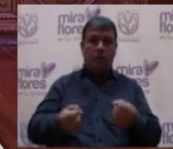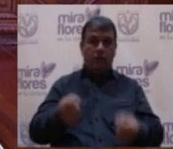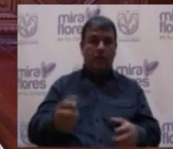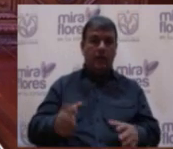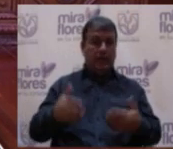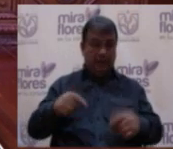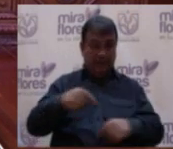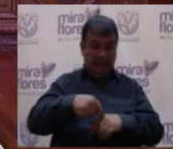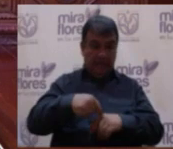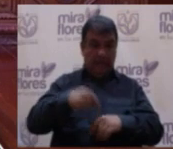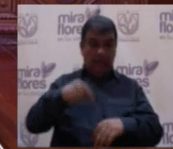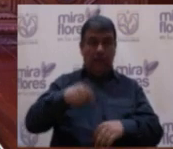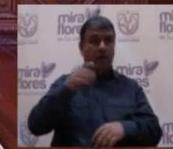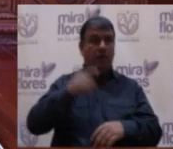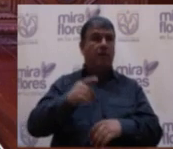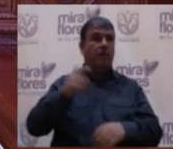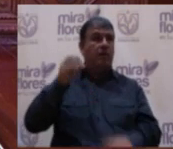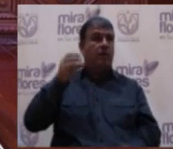distrito de Miraflores.